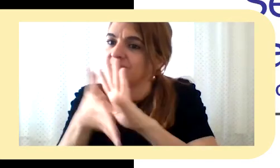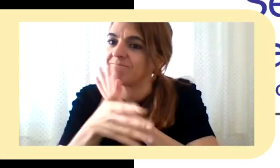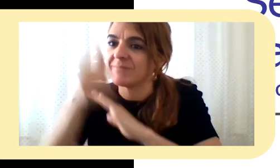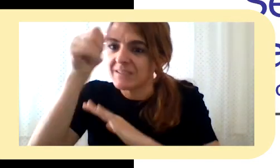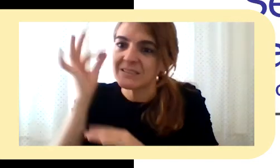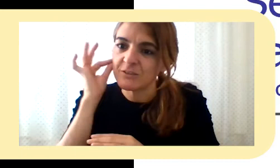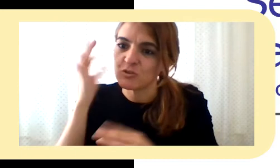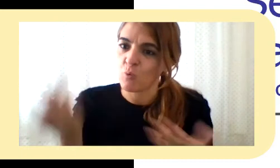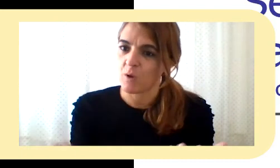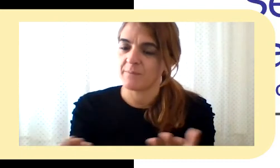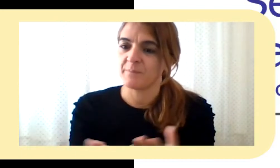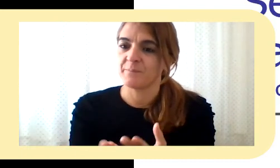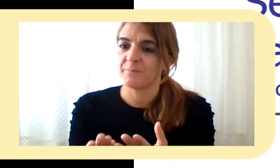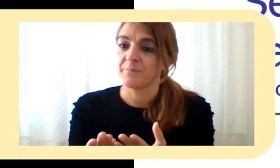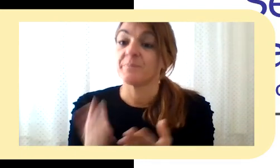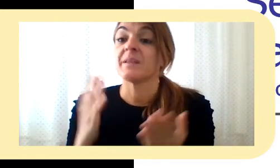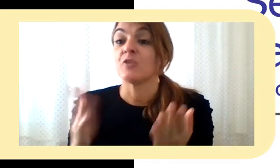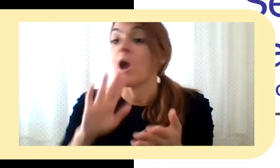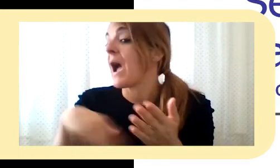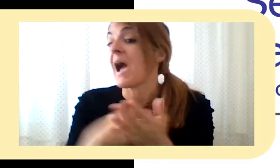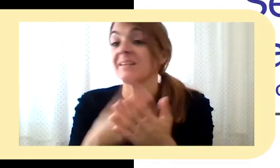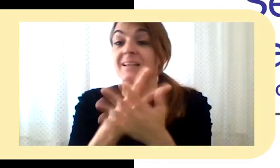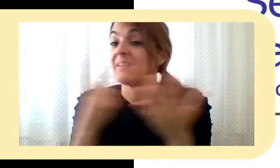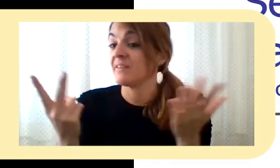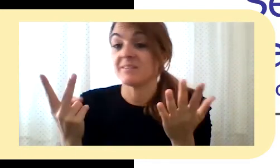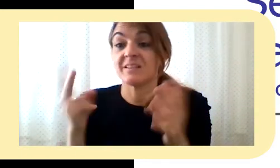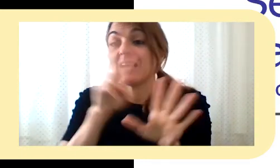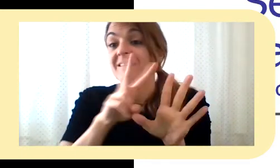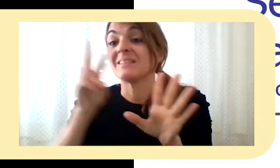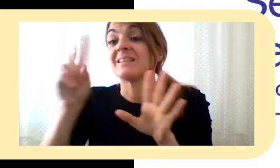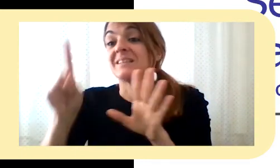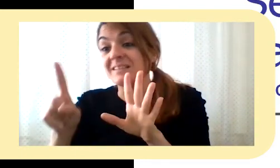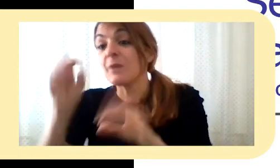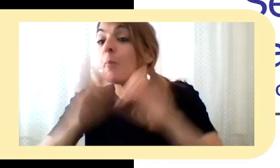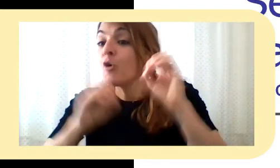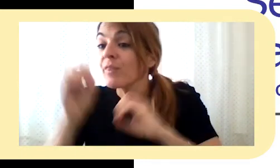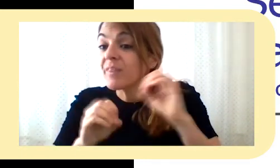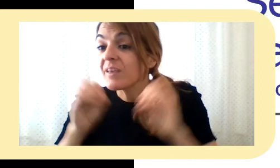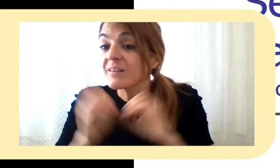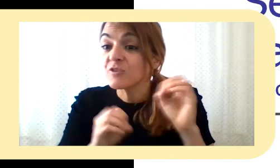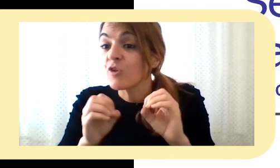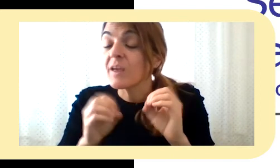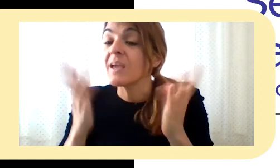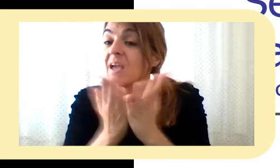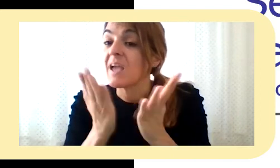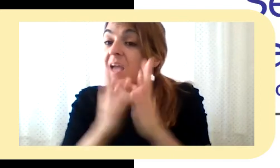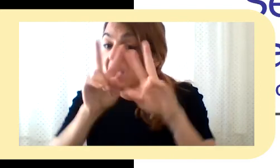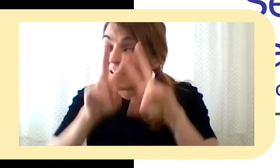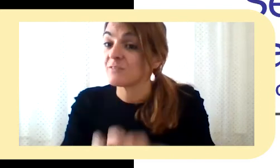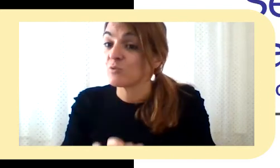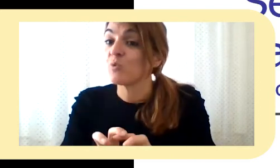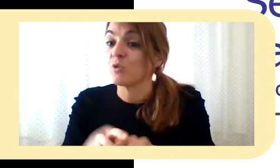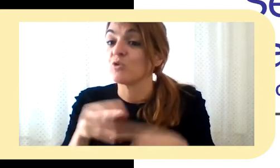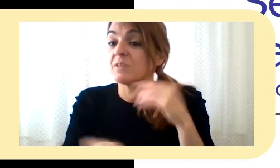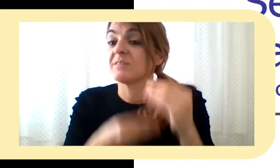el 17, el 76% de los estudios realizados solo contiene, bueno, sí,